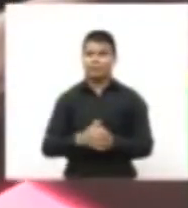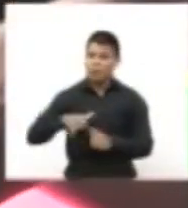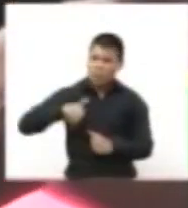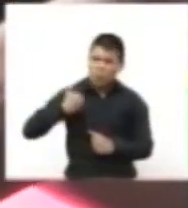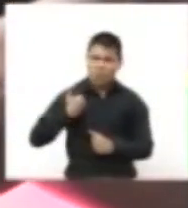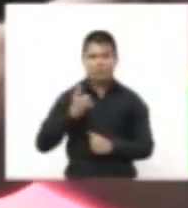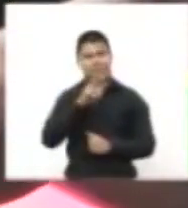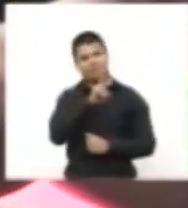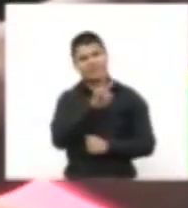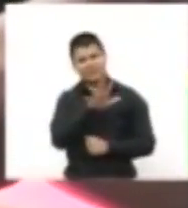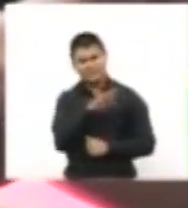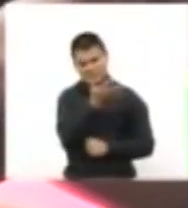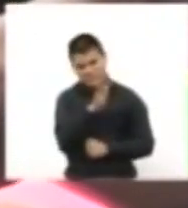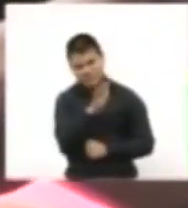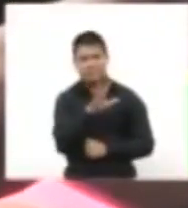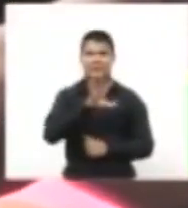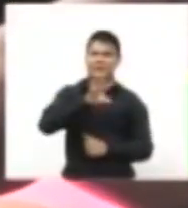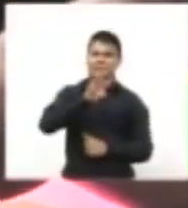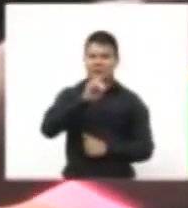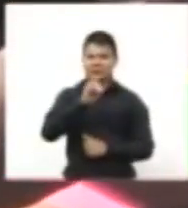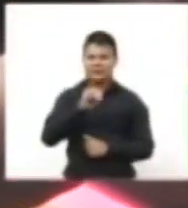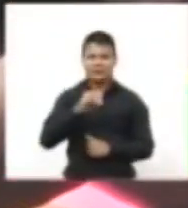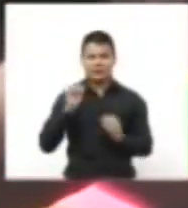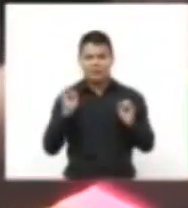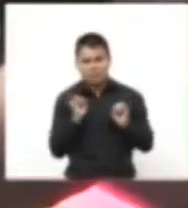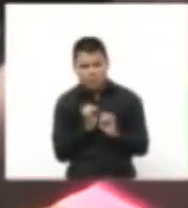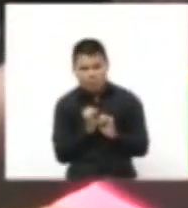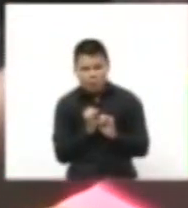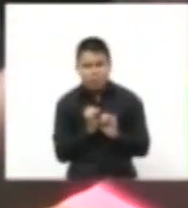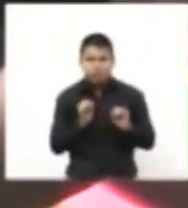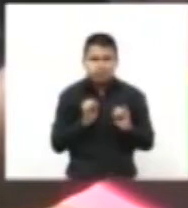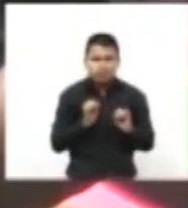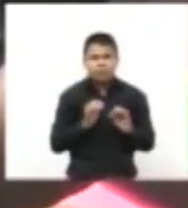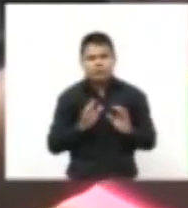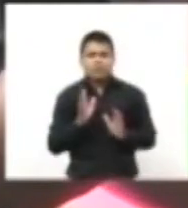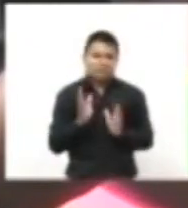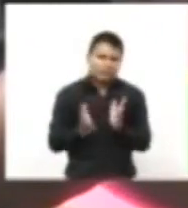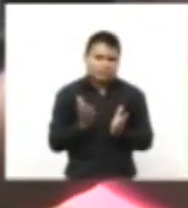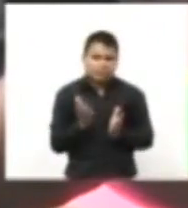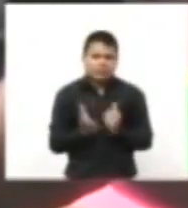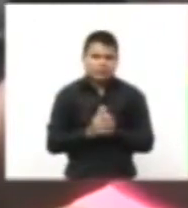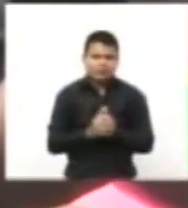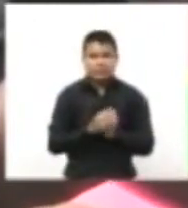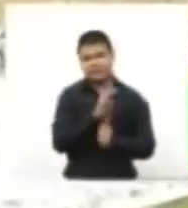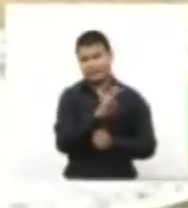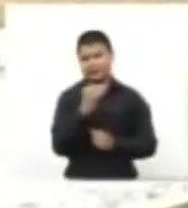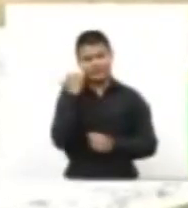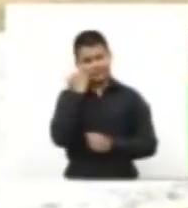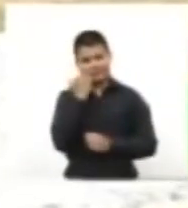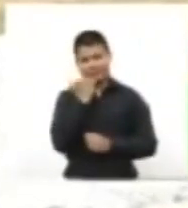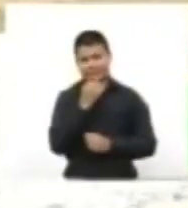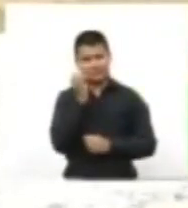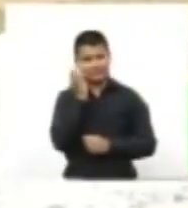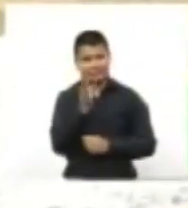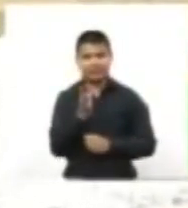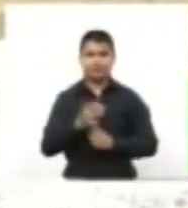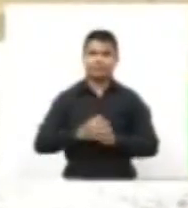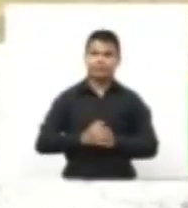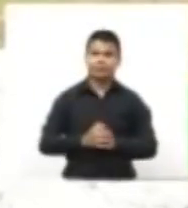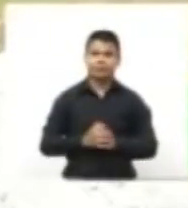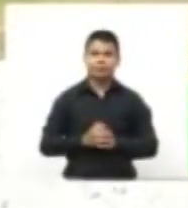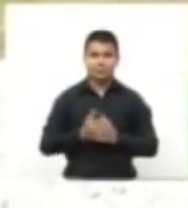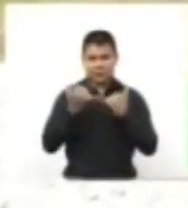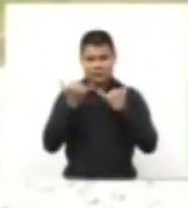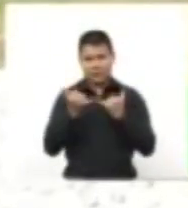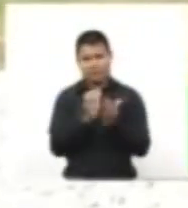una morena, otra delgada, otra más robusta, pero son tres tres mujeres lamentablemente. Tenemos que hacer ese